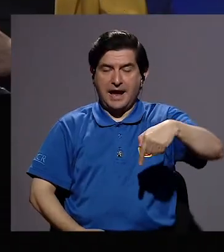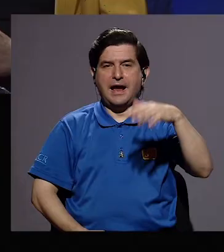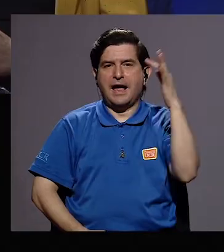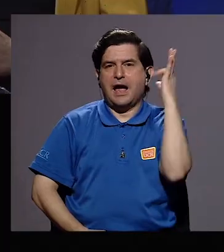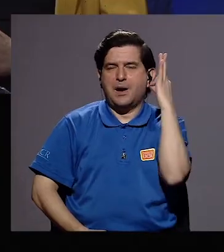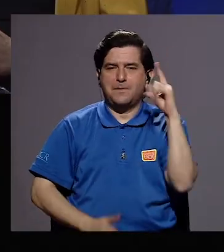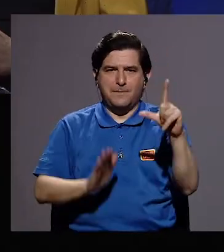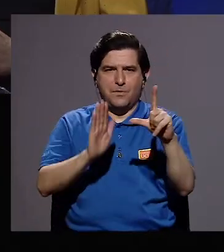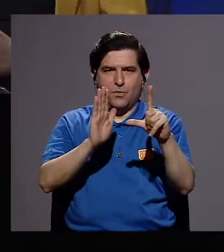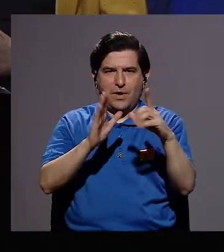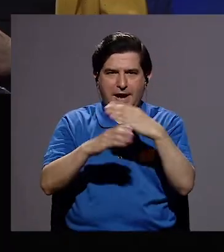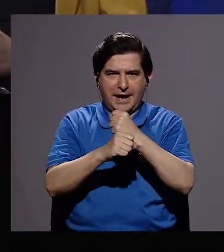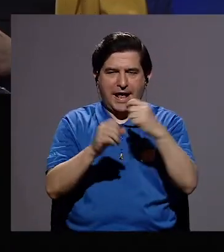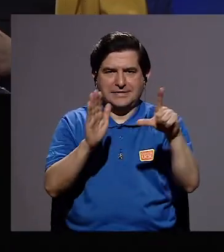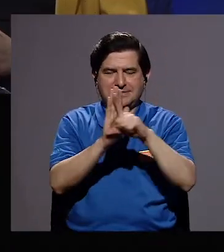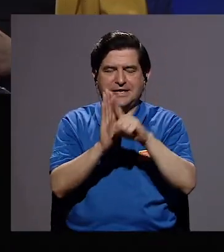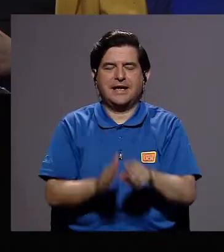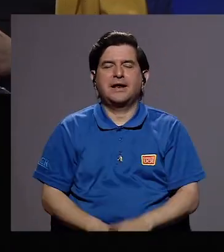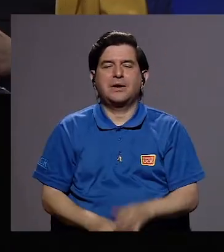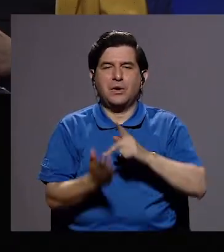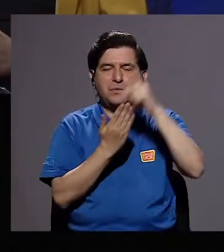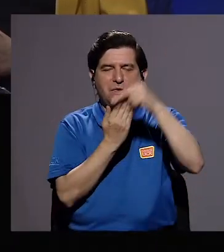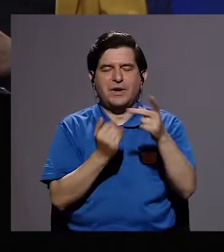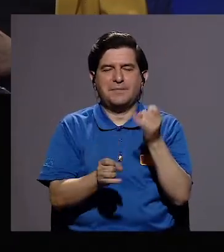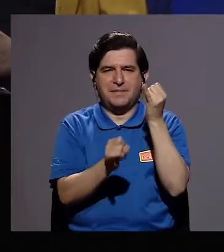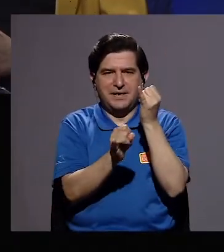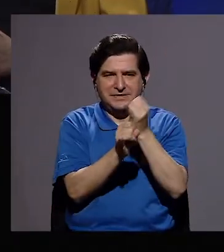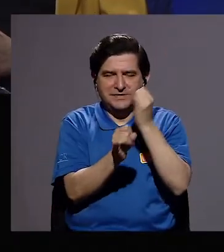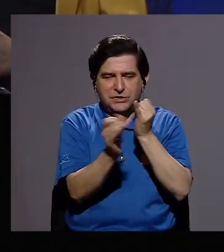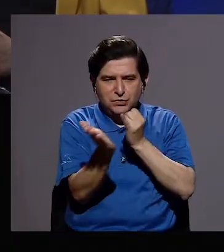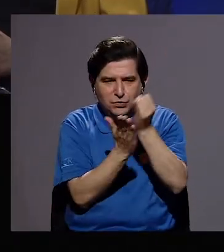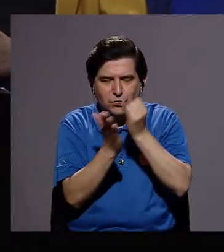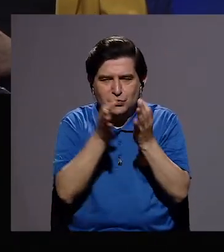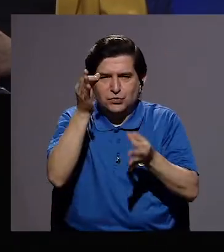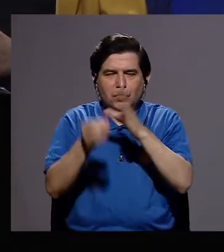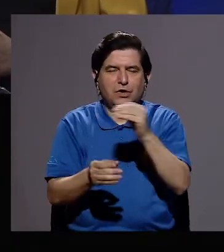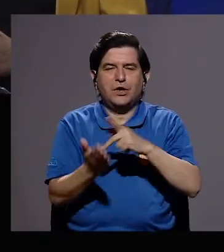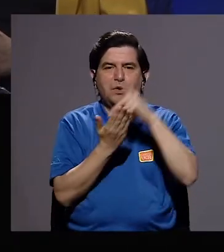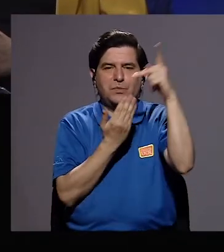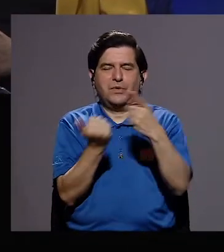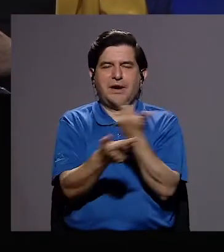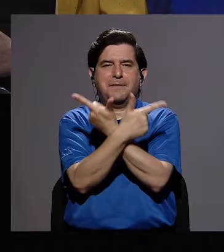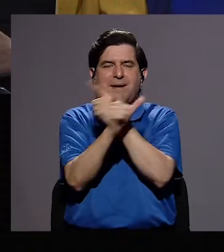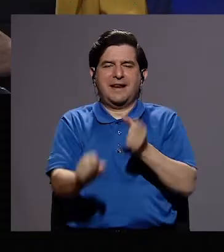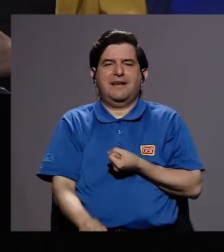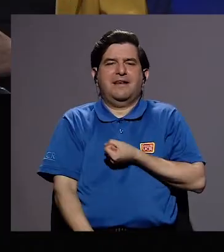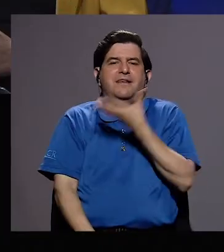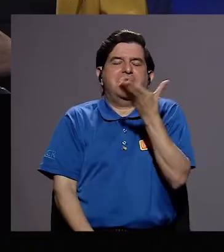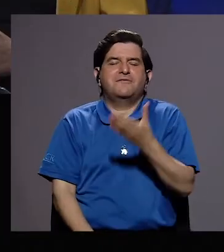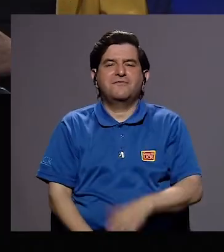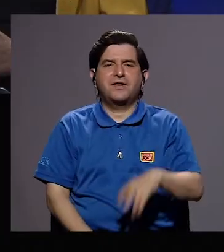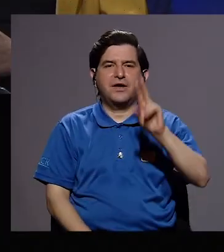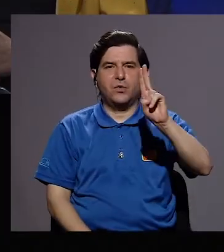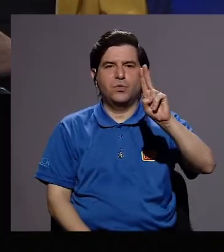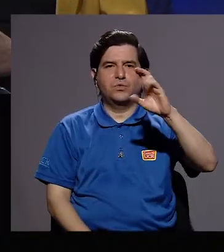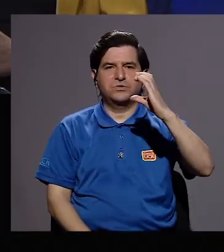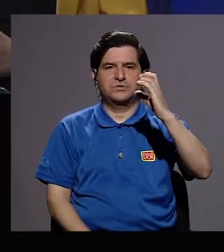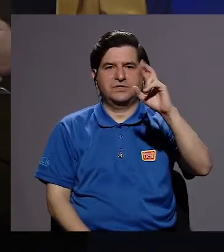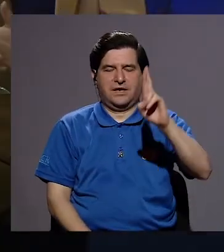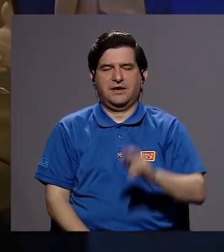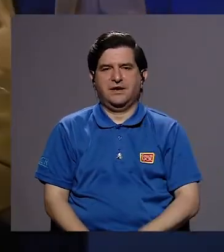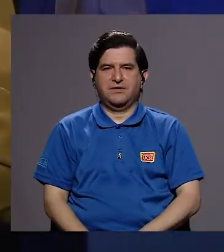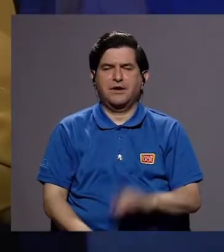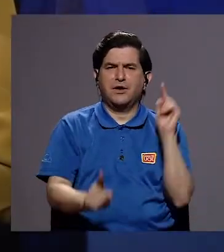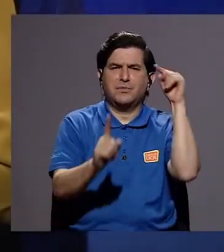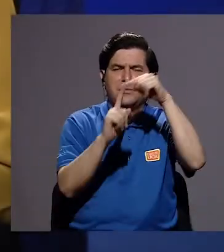Estamos en Mujeres de Ley, un programa del Instituto de Investigaciones Jurídicas y el Programa de Libertad de Expresión de la Universidad de Costa Rica,